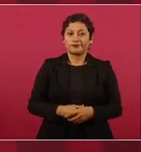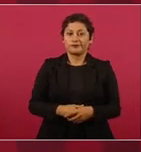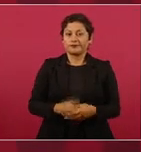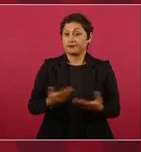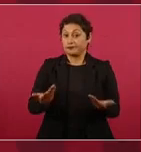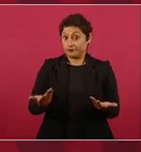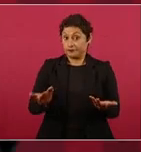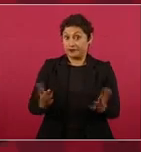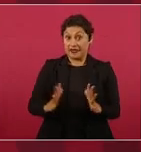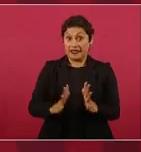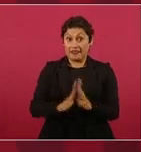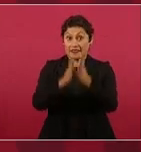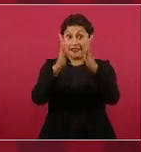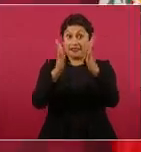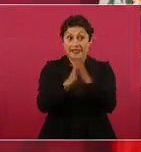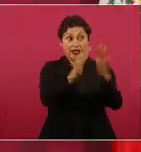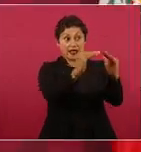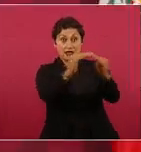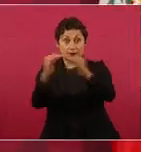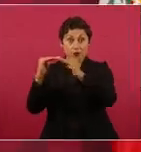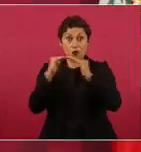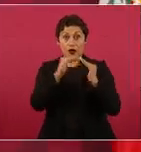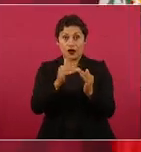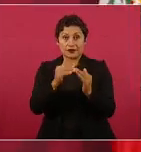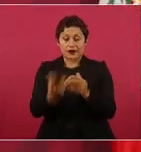democracia como forma de vida.